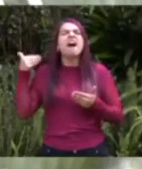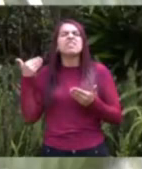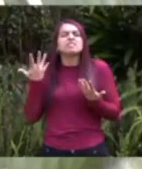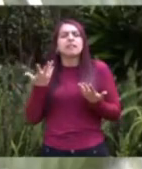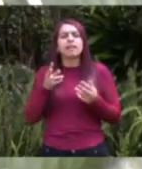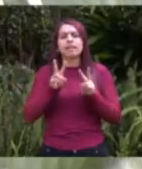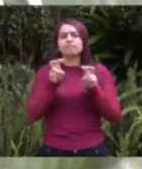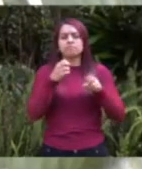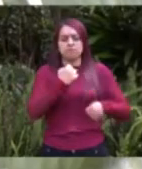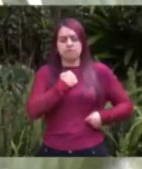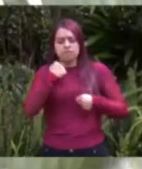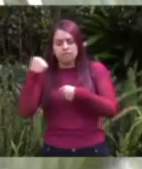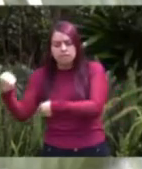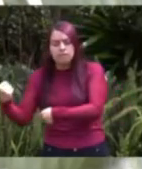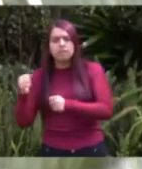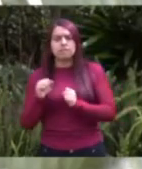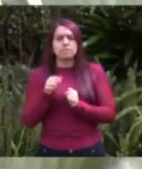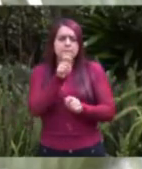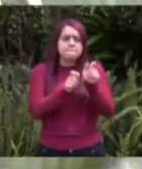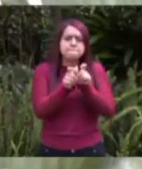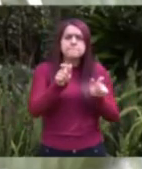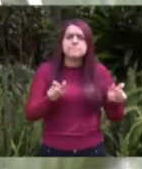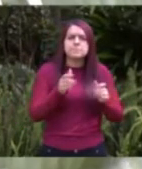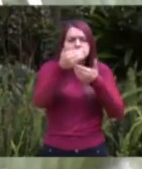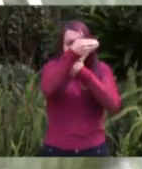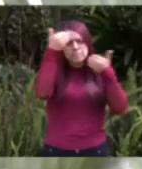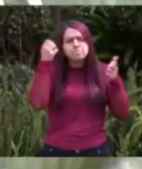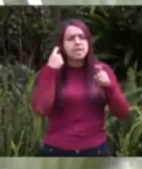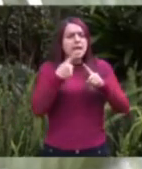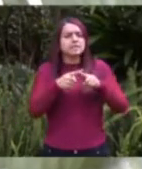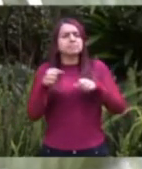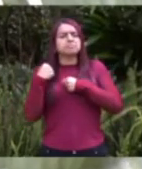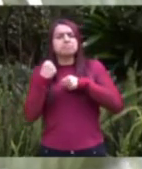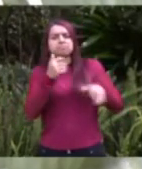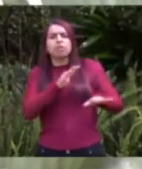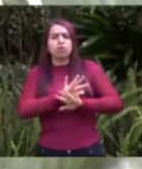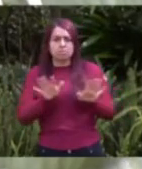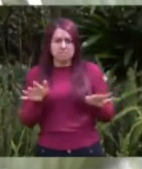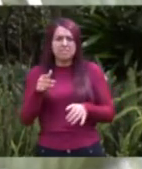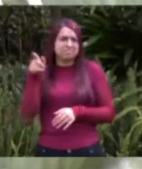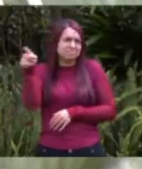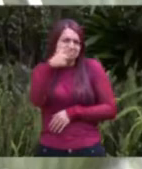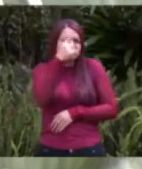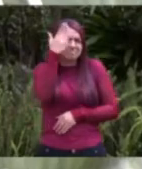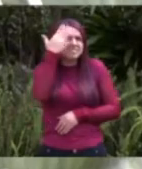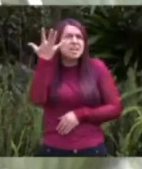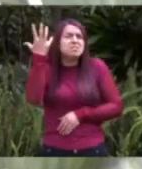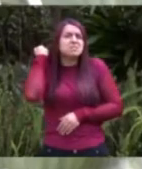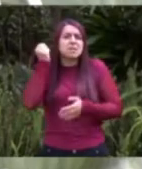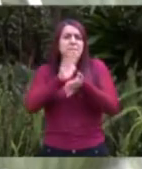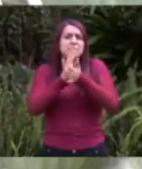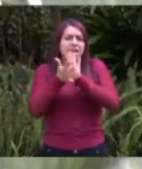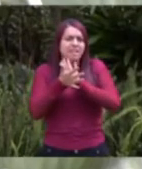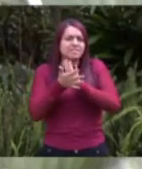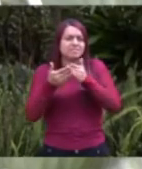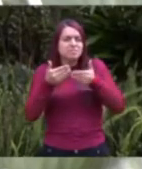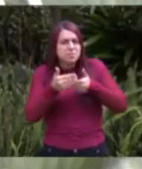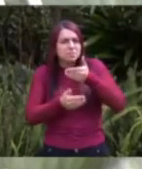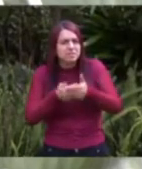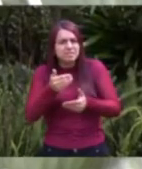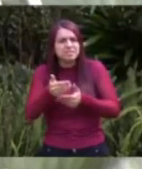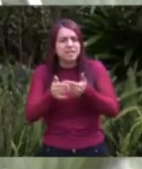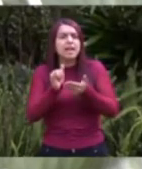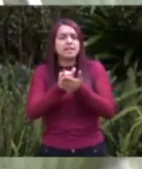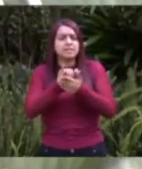y movilización. Y así se dieron varios procesos de paz, como ustedes lo saben, incluso los que se dieron en el marco de la Asamblea